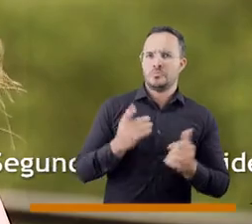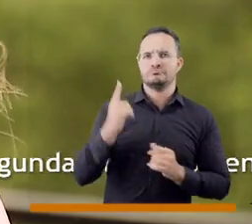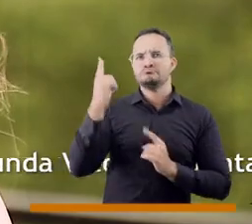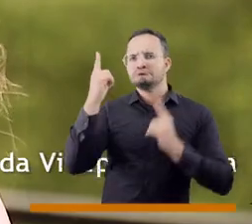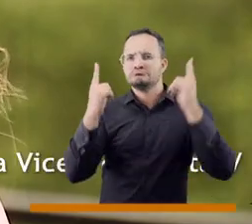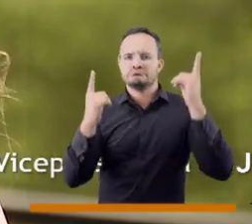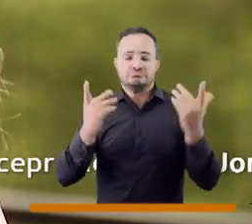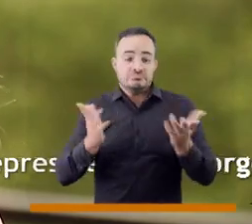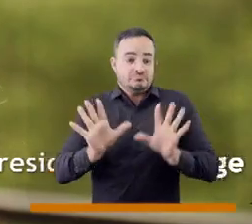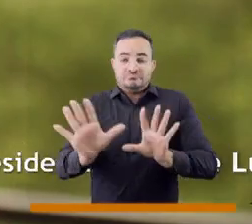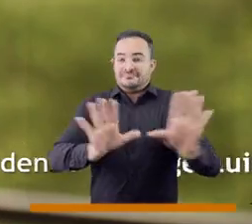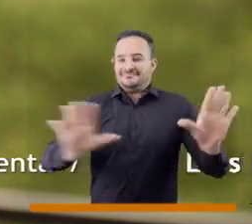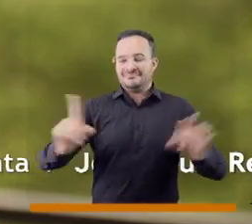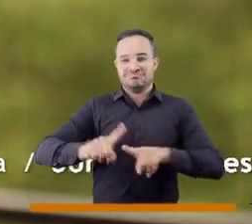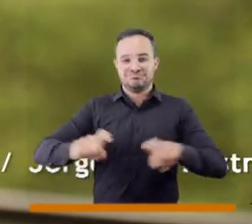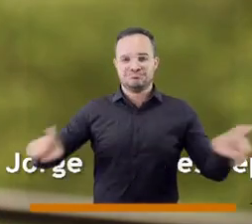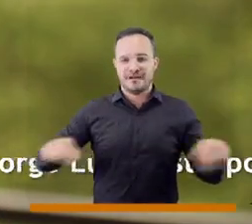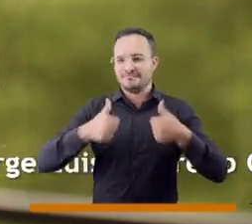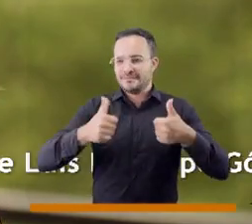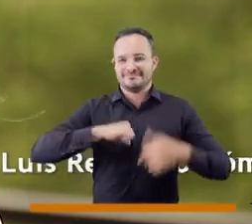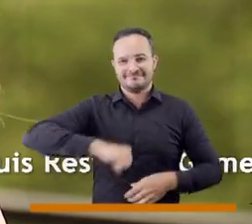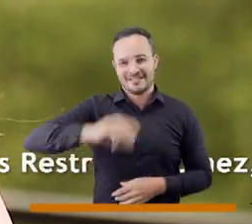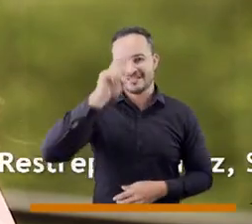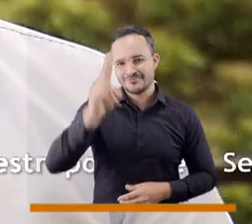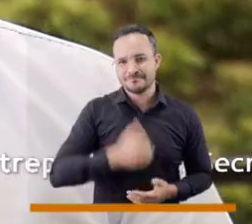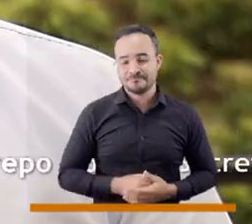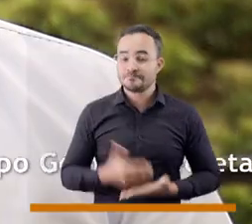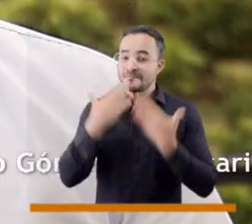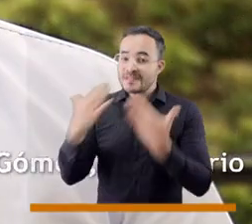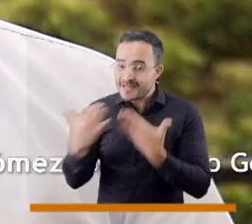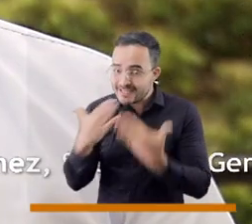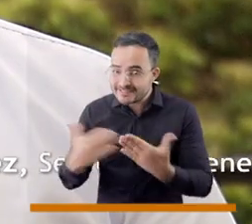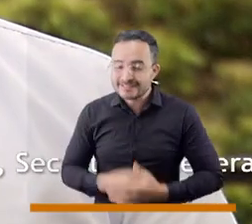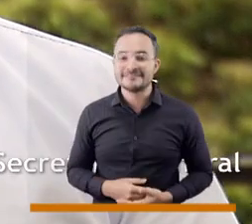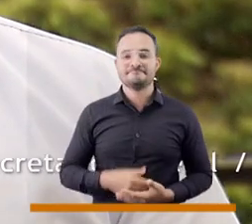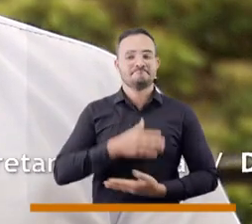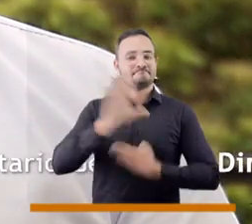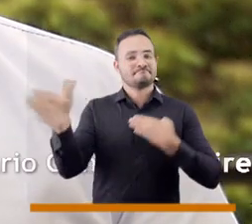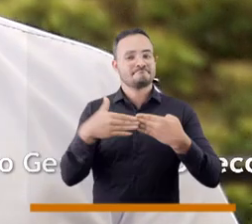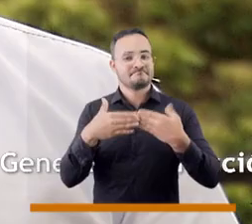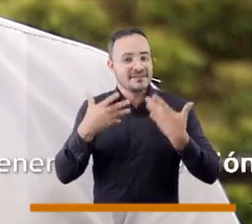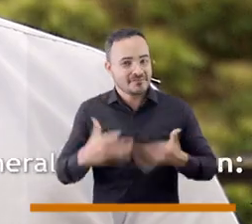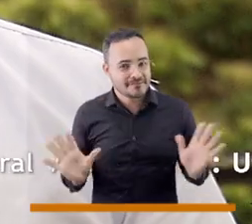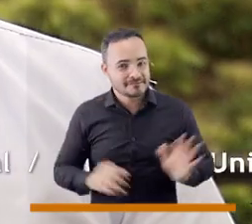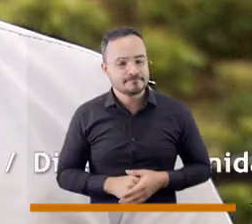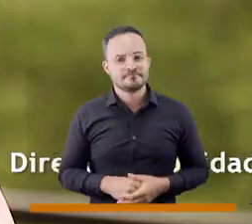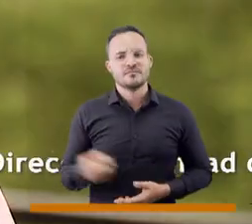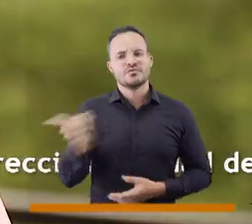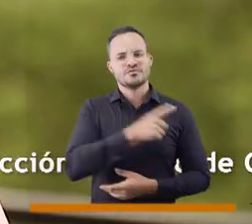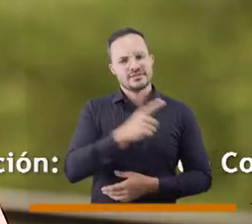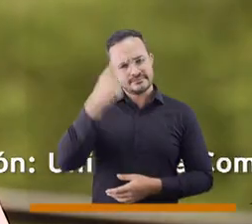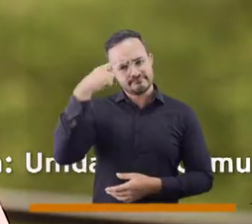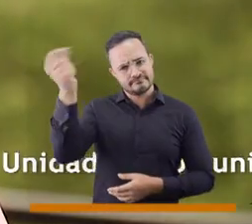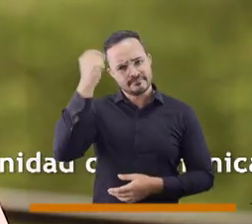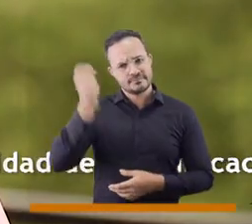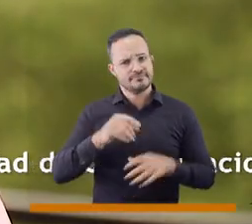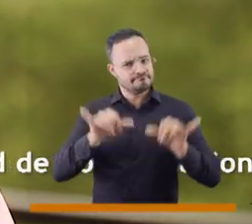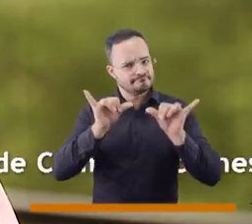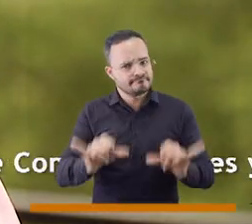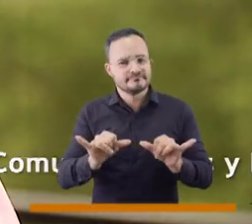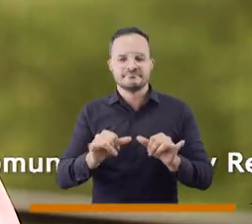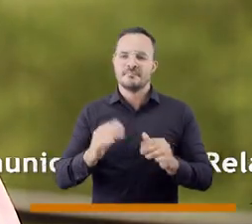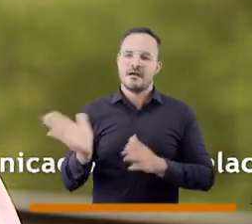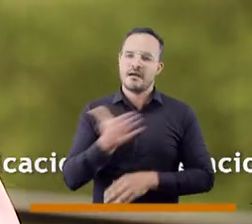también a respetarlo, derecho fundamental, concejal. Muchísimas gracias y hasta aquí nuestra emisión del día de hoy. Recuerden continuar en